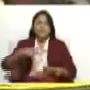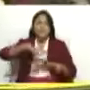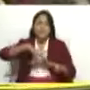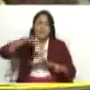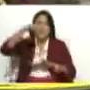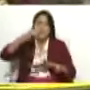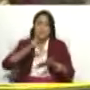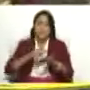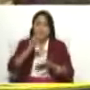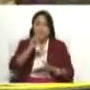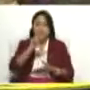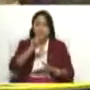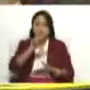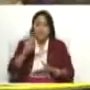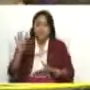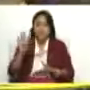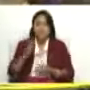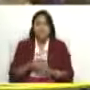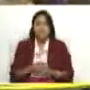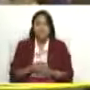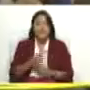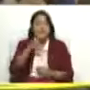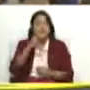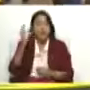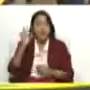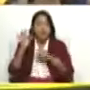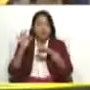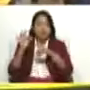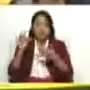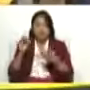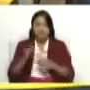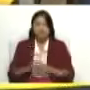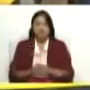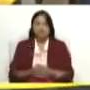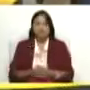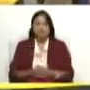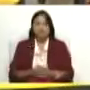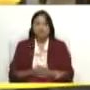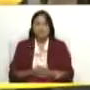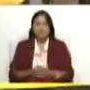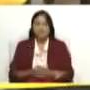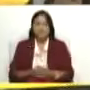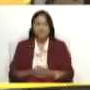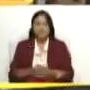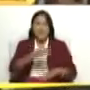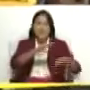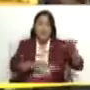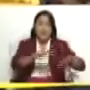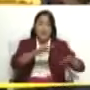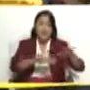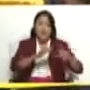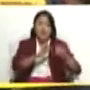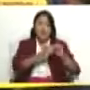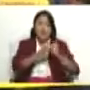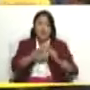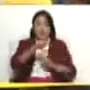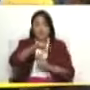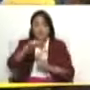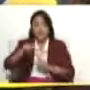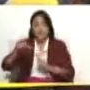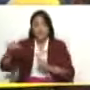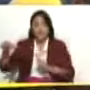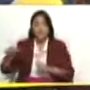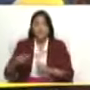París 2024 en Francia el año entrante algunos atletas como Bien también lo decía el presidente de la